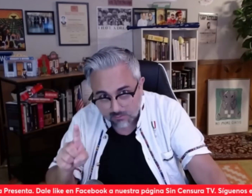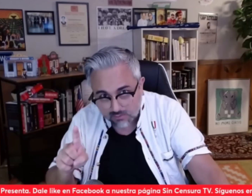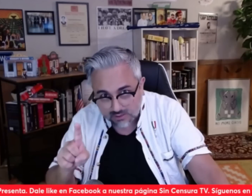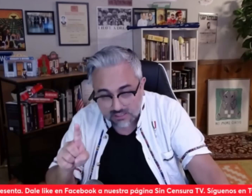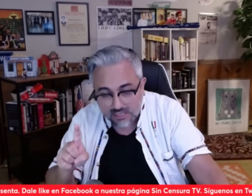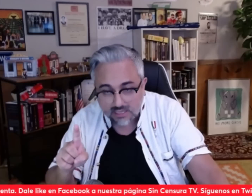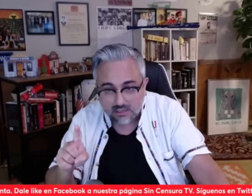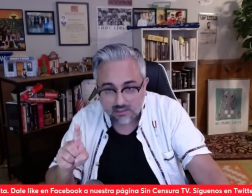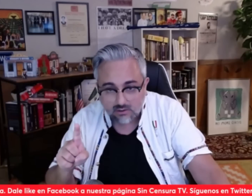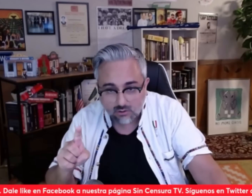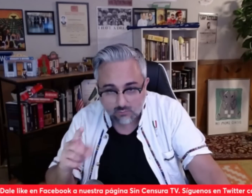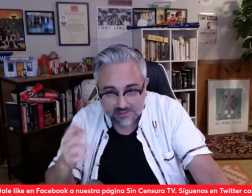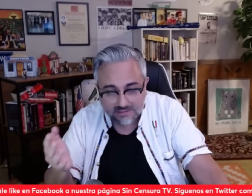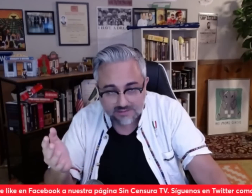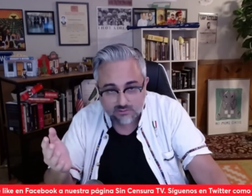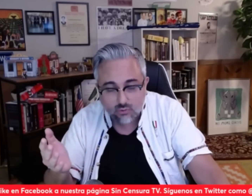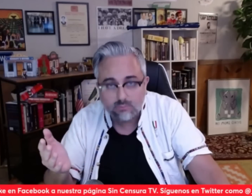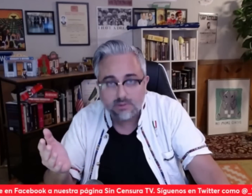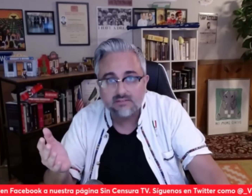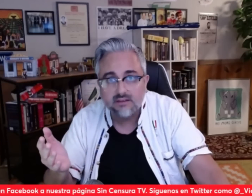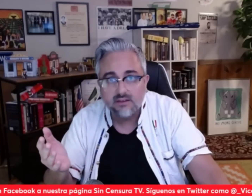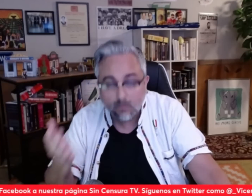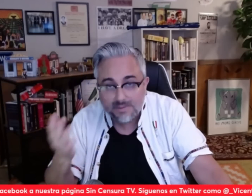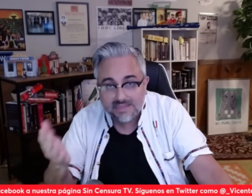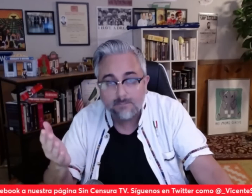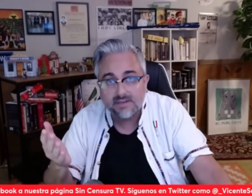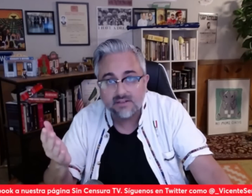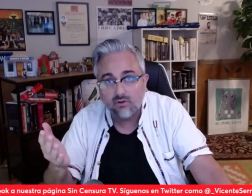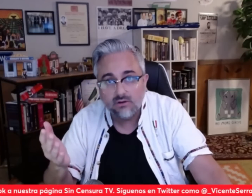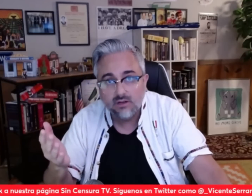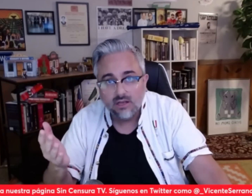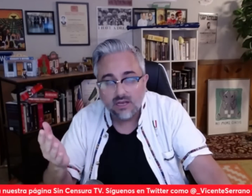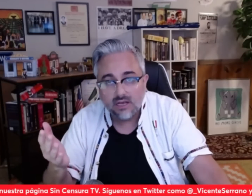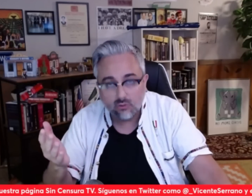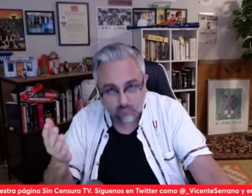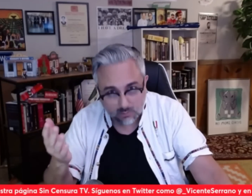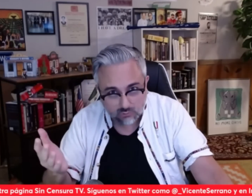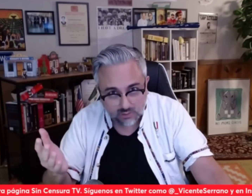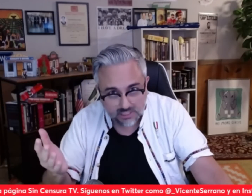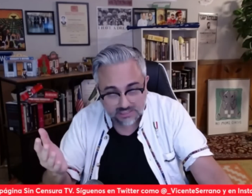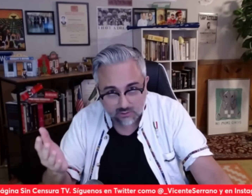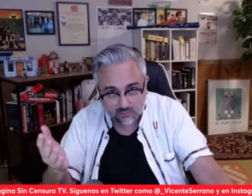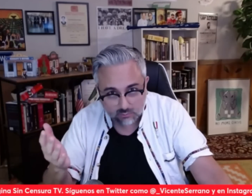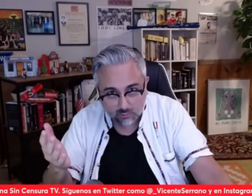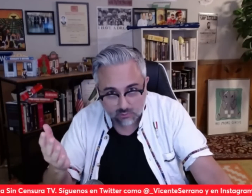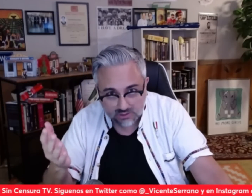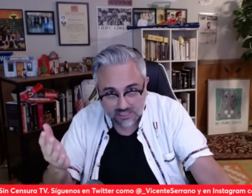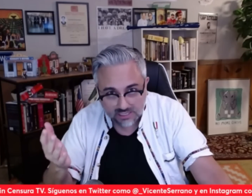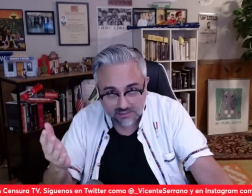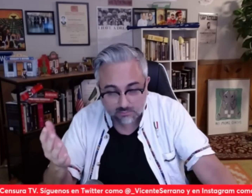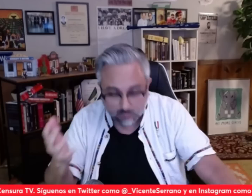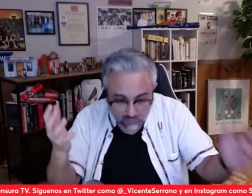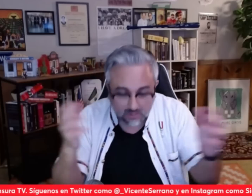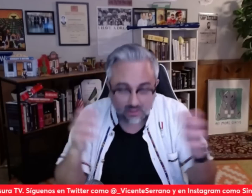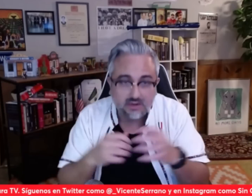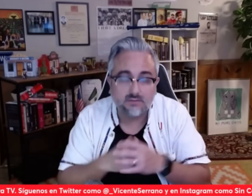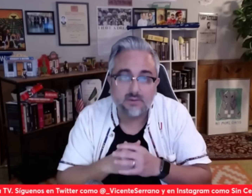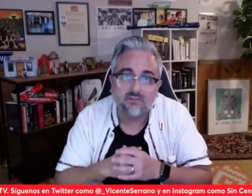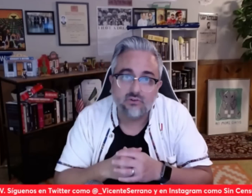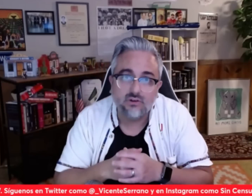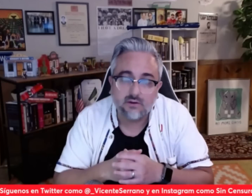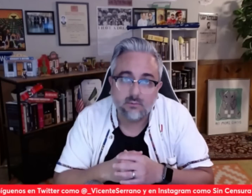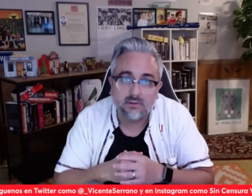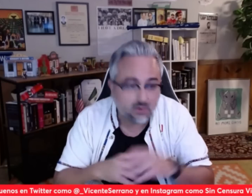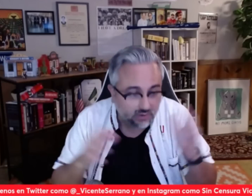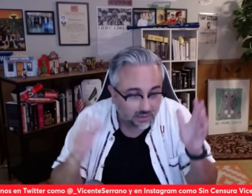rancia monarquía no ofrezcan disculpas, no pidan perdón a los pueblos originarios, a los pueblos indígenas, por las